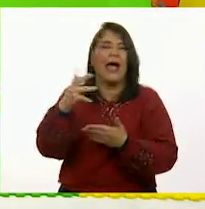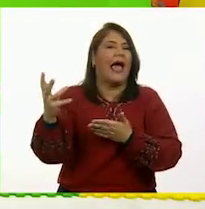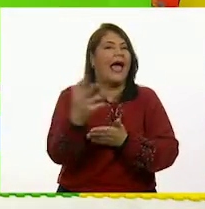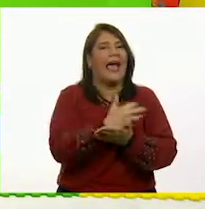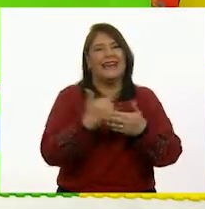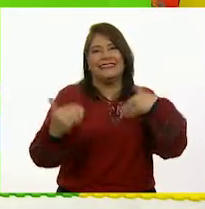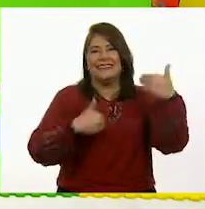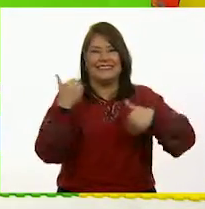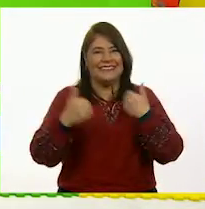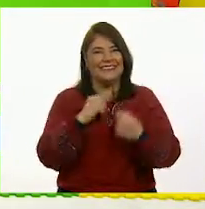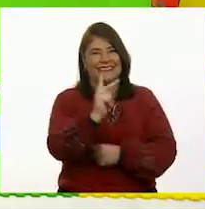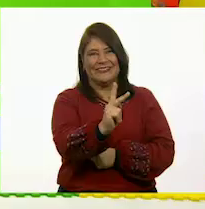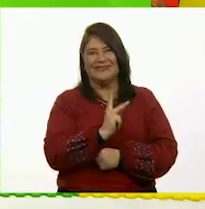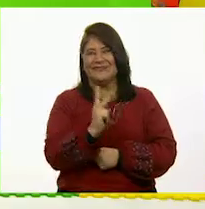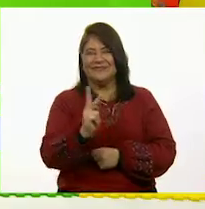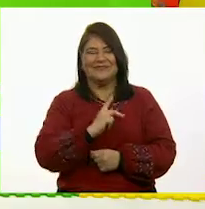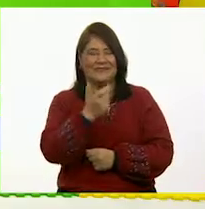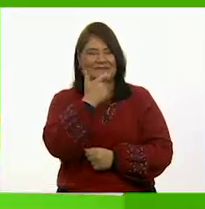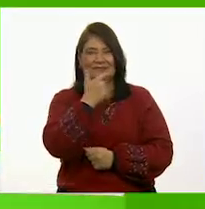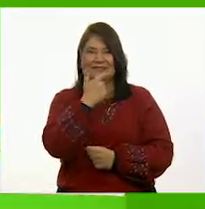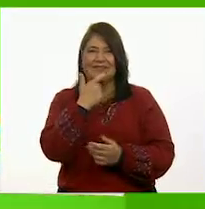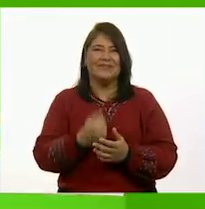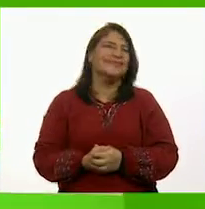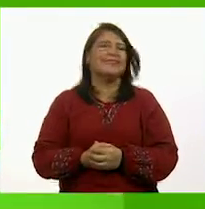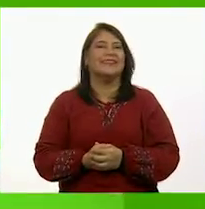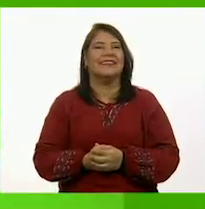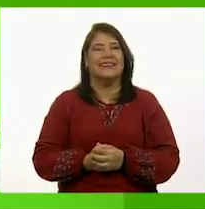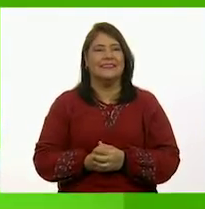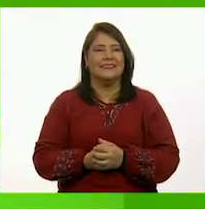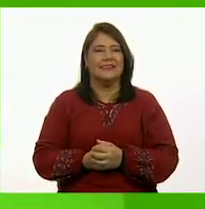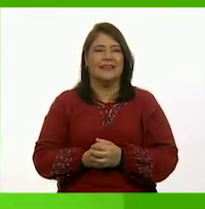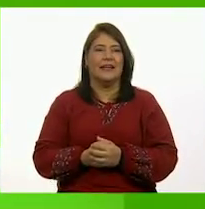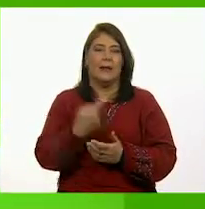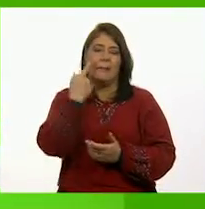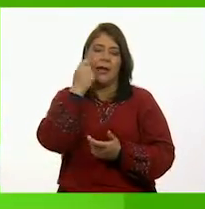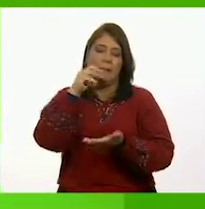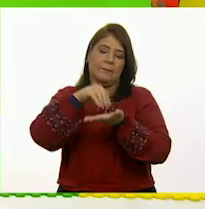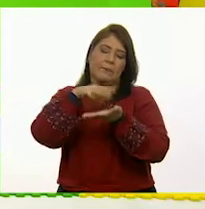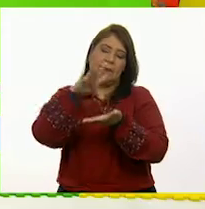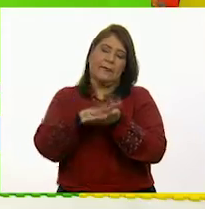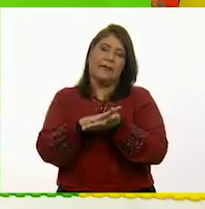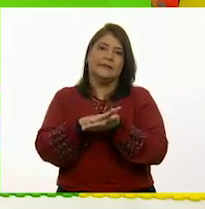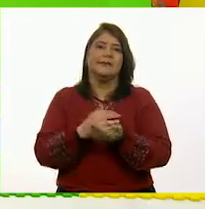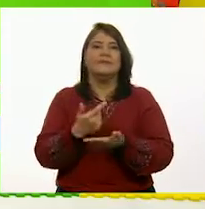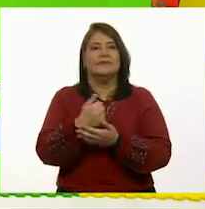divertirse como nosotras. Muy bien, vamos a anotarlas.